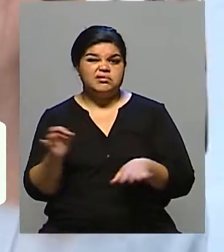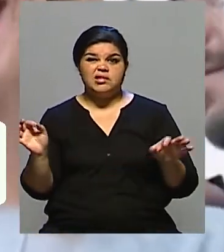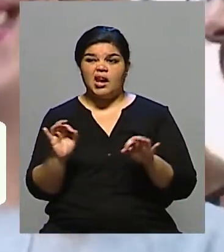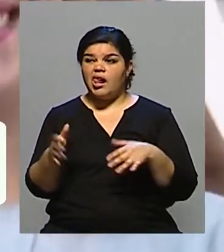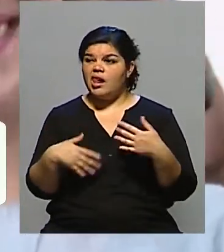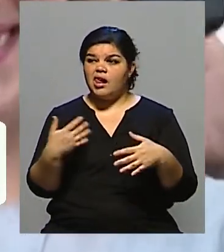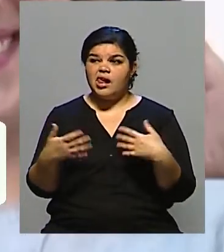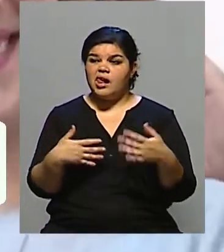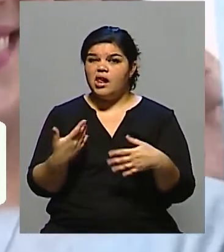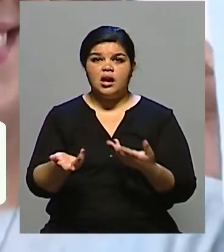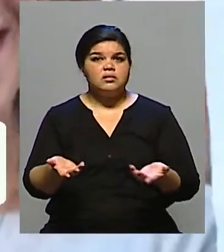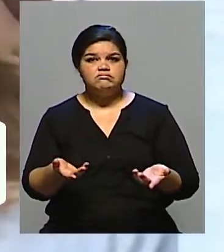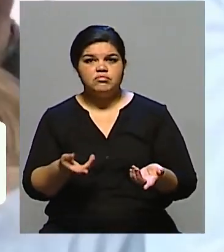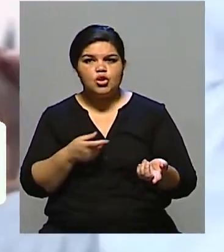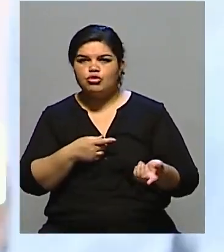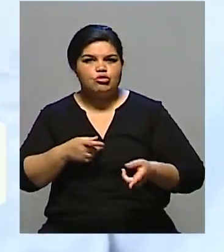se veía